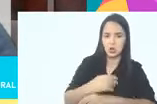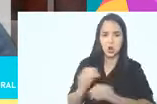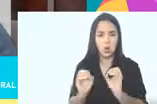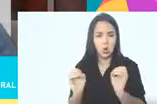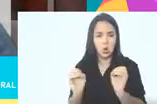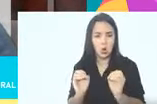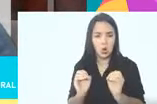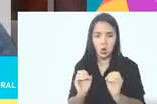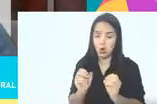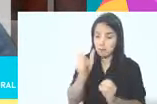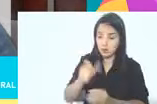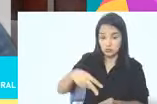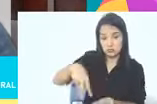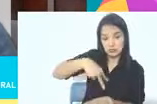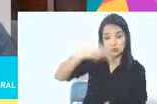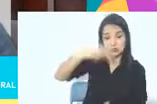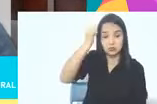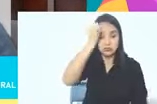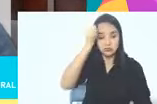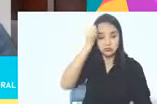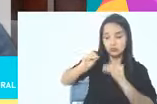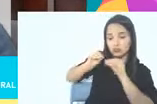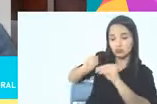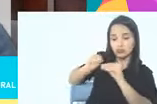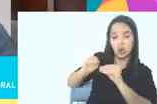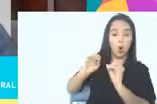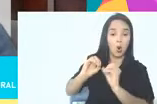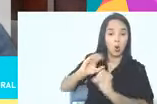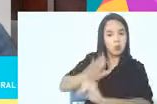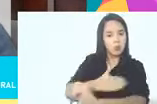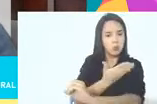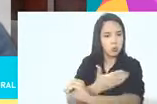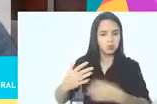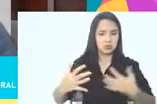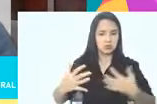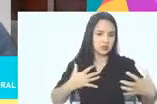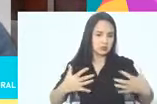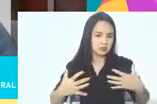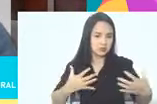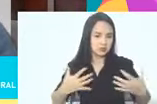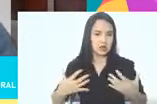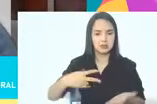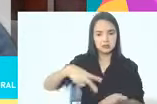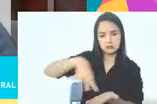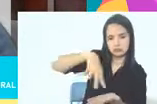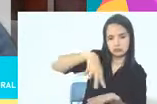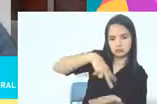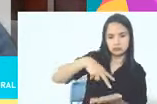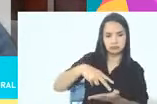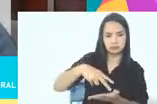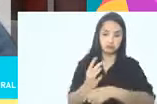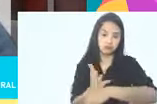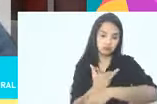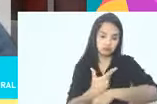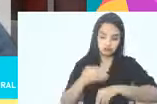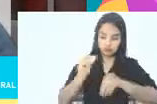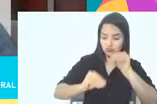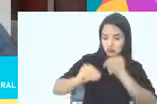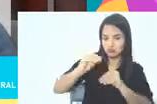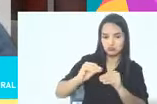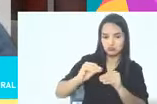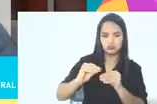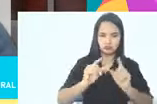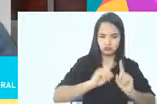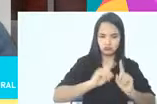la construcción en conjunto de las administraciones municipales, pues con el concurso de las administraciones municipales y de los otros actores,